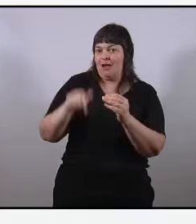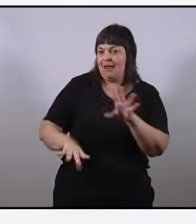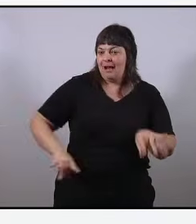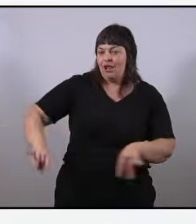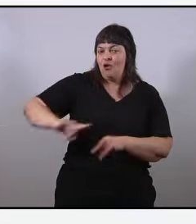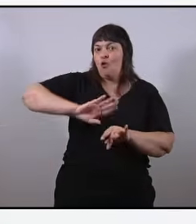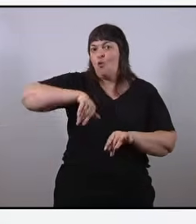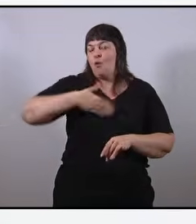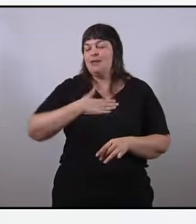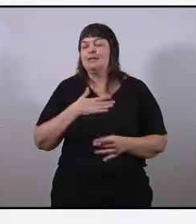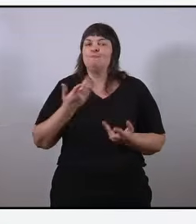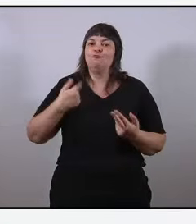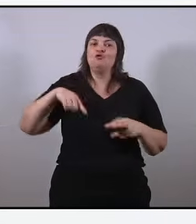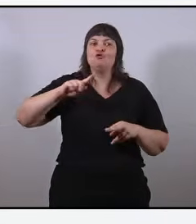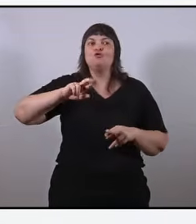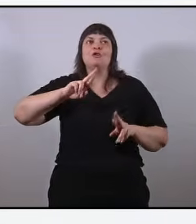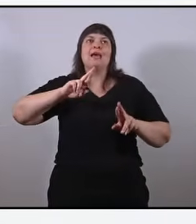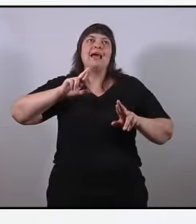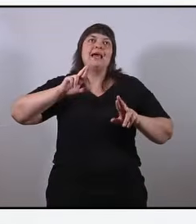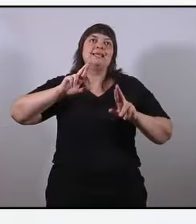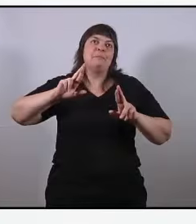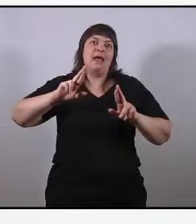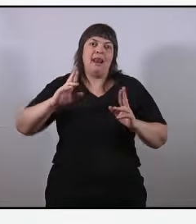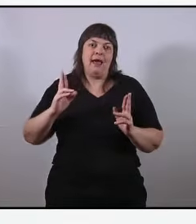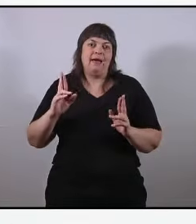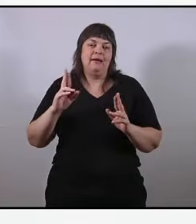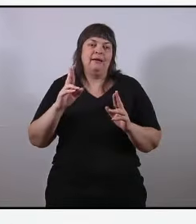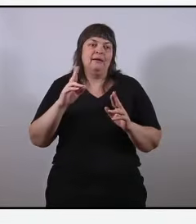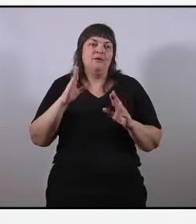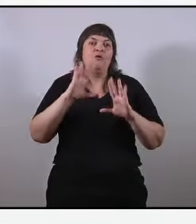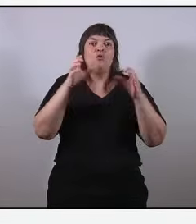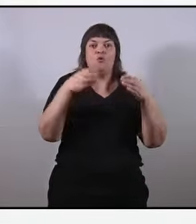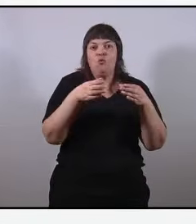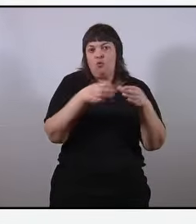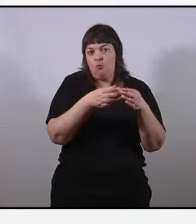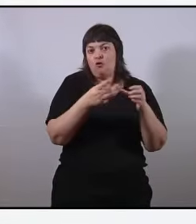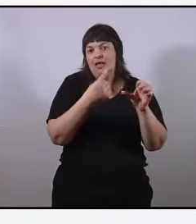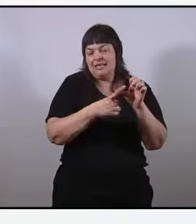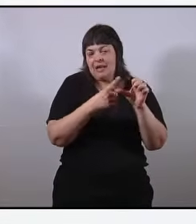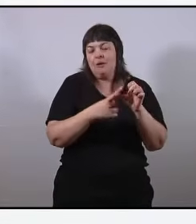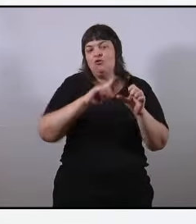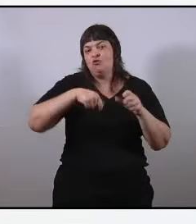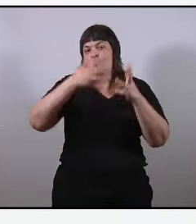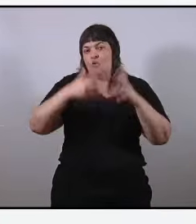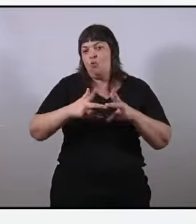pues habríamos esperado que estuviera a la altura de los extremeños y de las cuentas que presentamos.